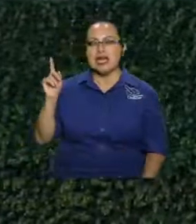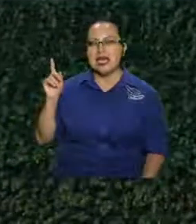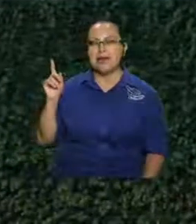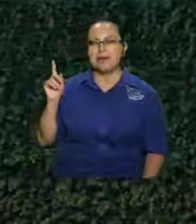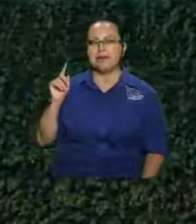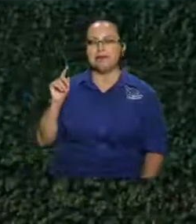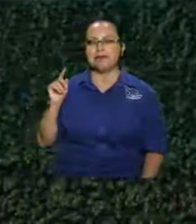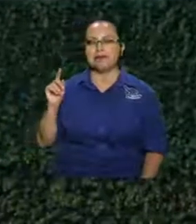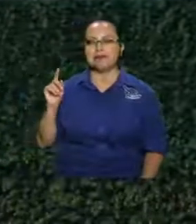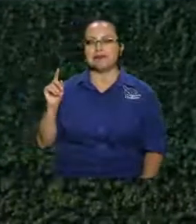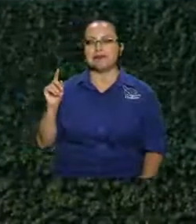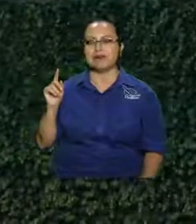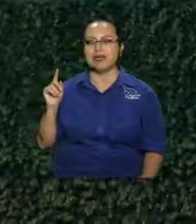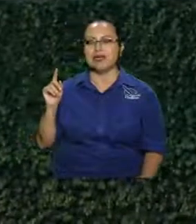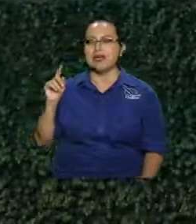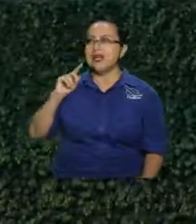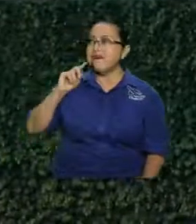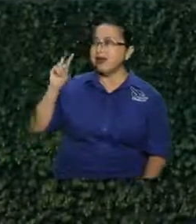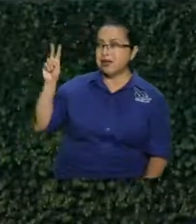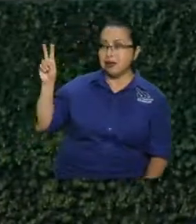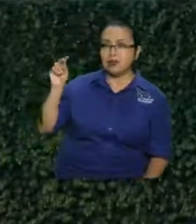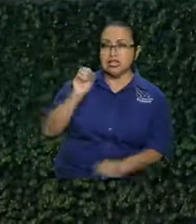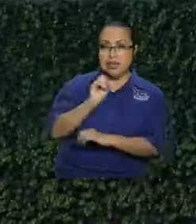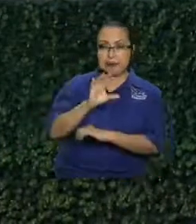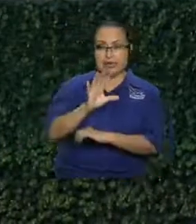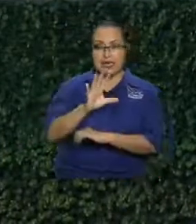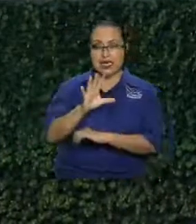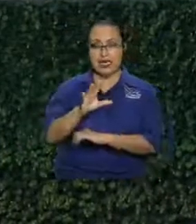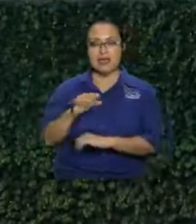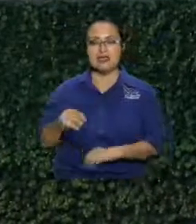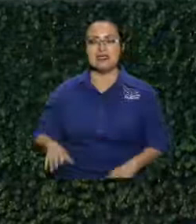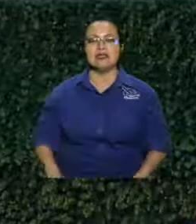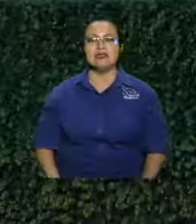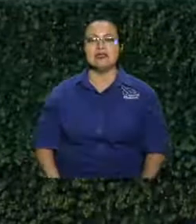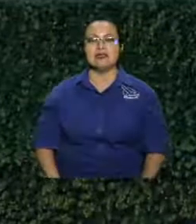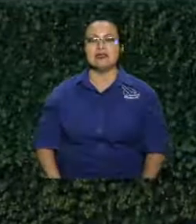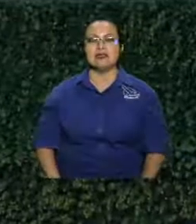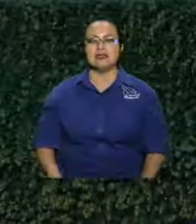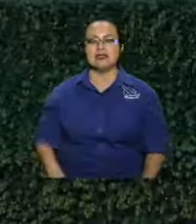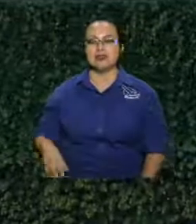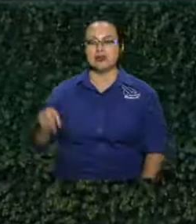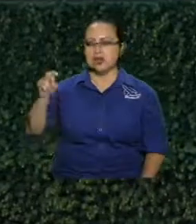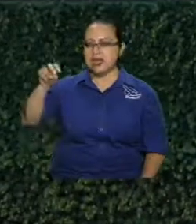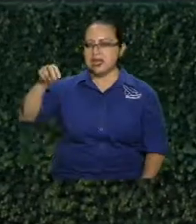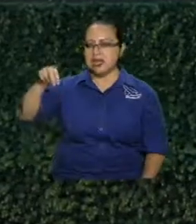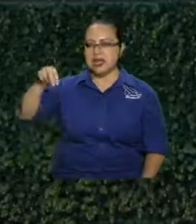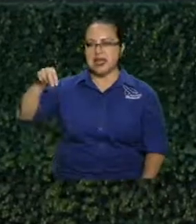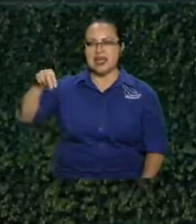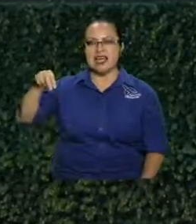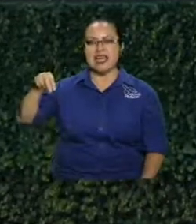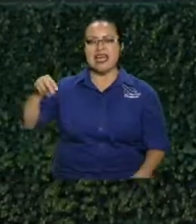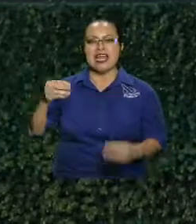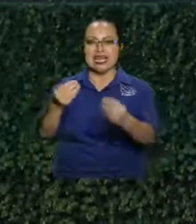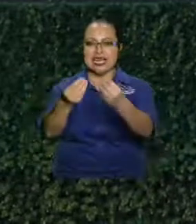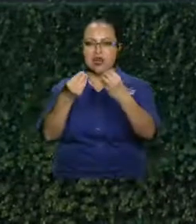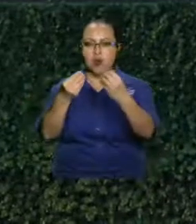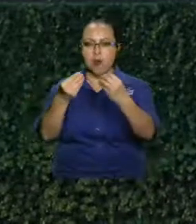hermanos, dice, mire qué tremendo, hermano, en zoología un carroñero